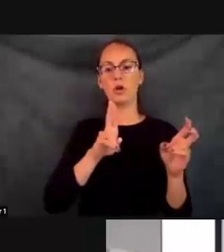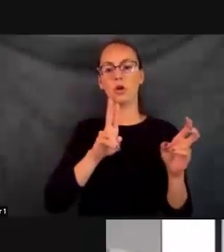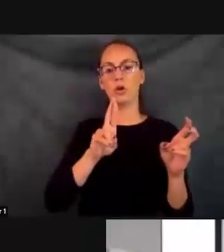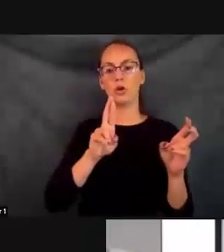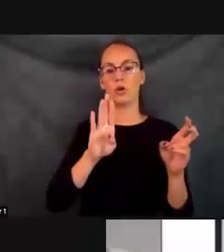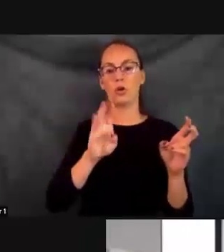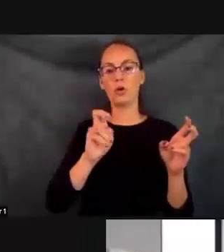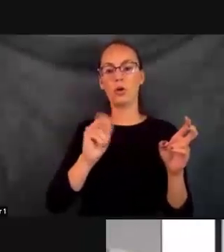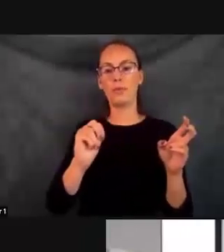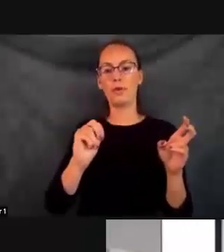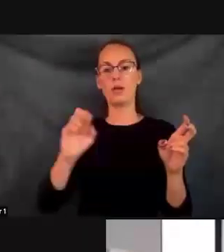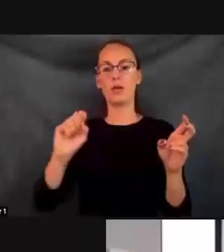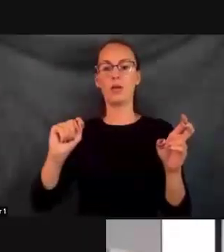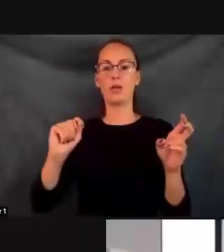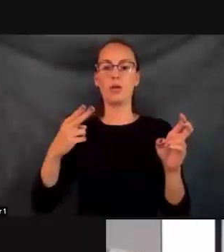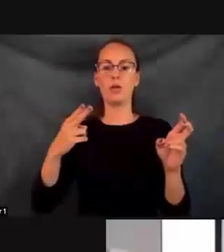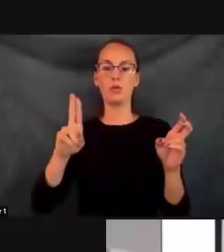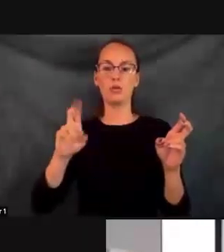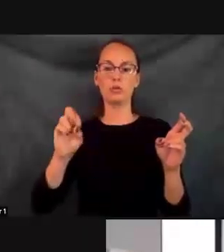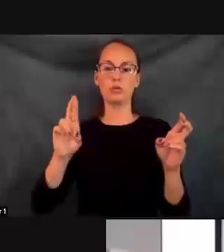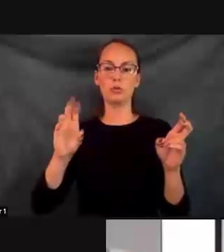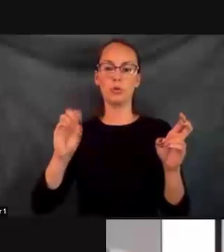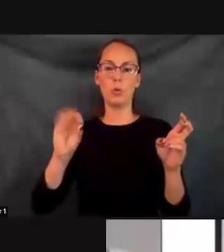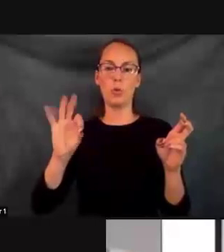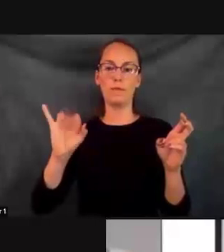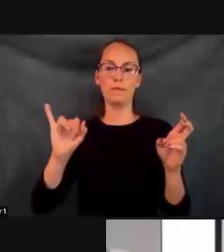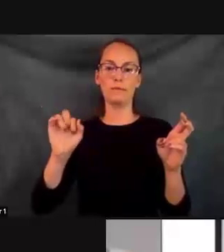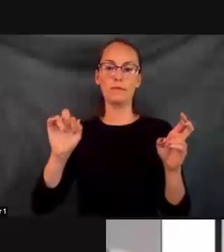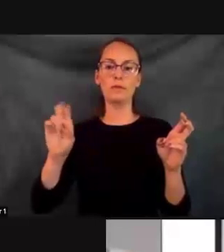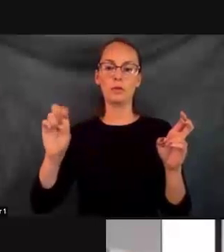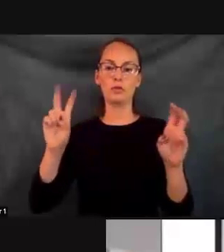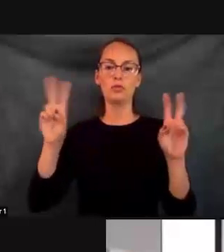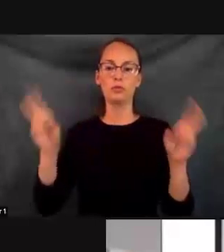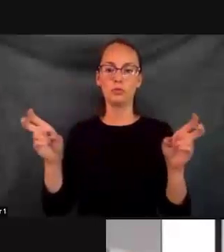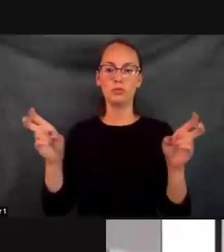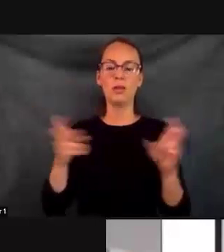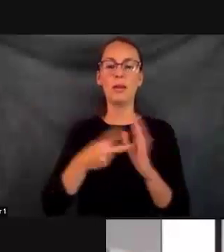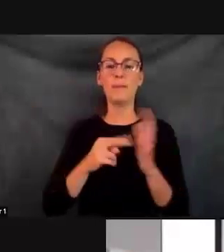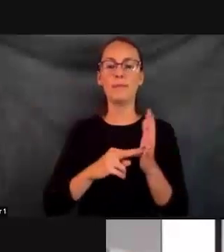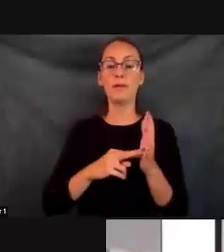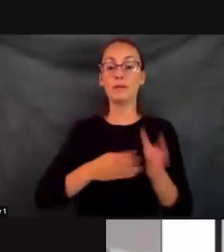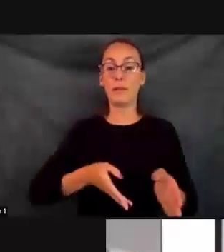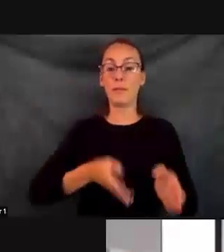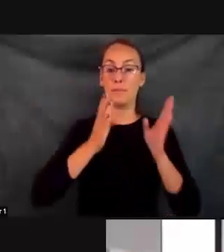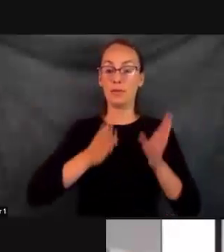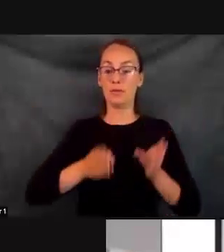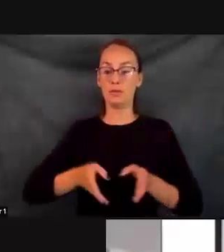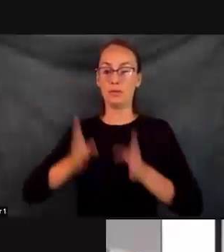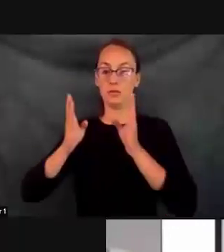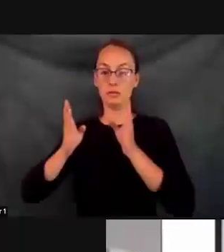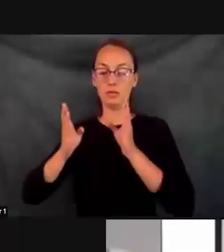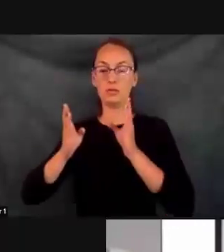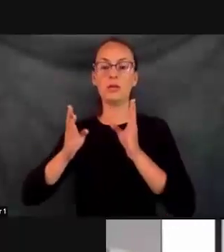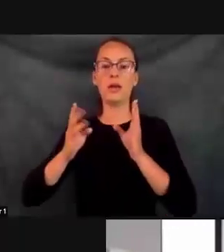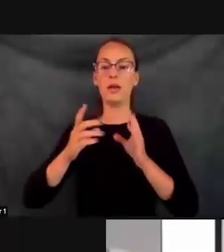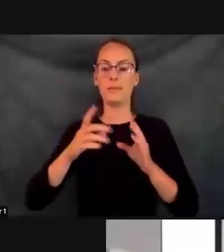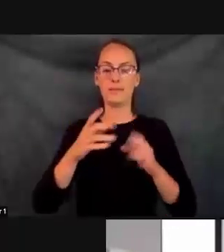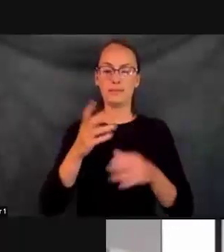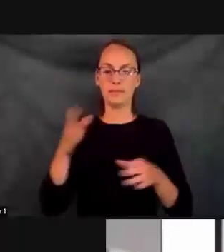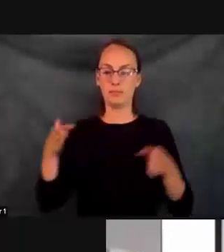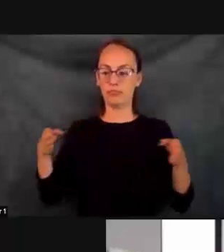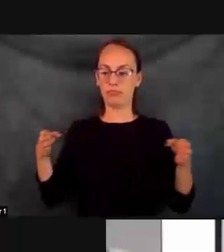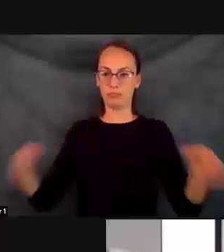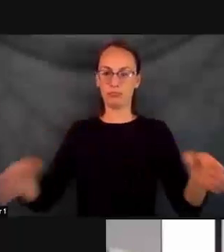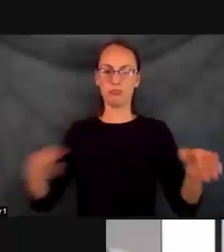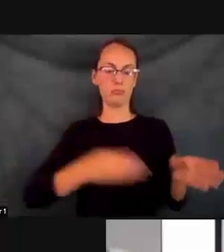diseña como una calle en la comunidad con edificios a ambos lados.